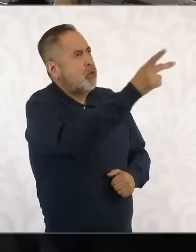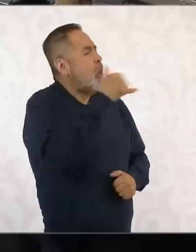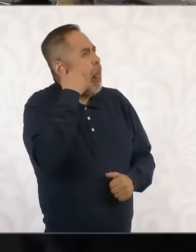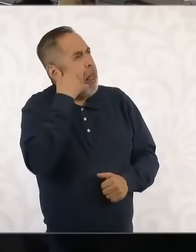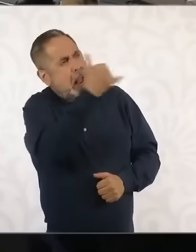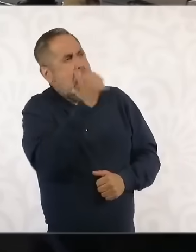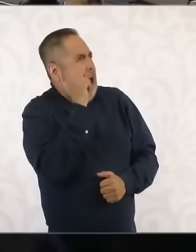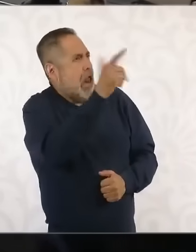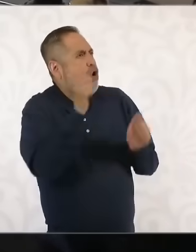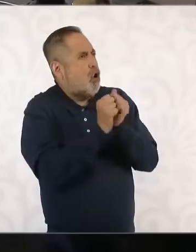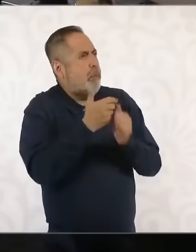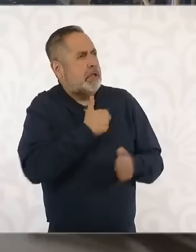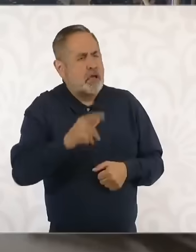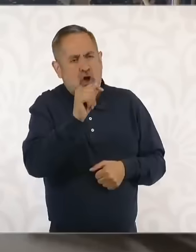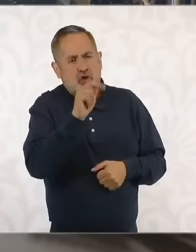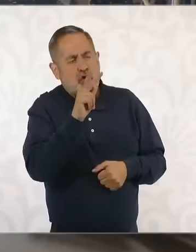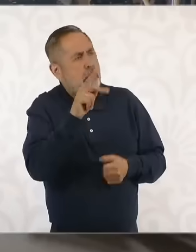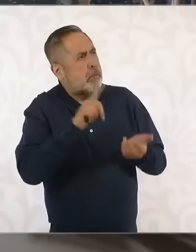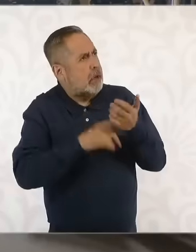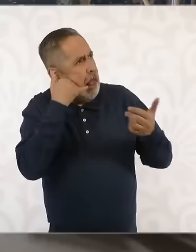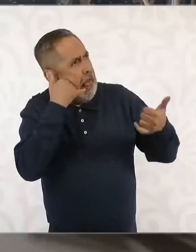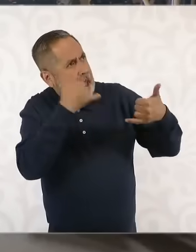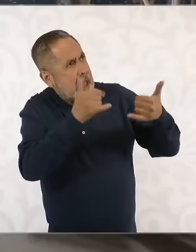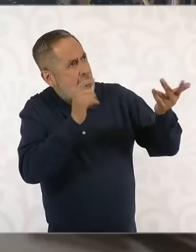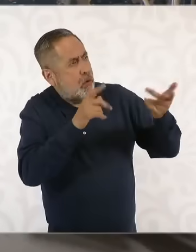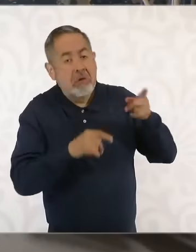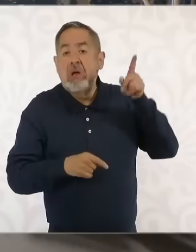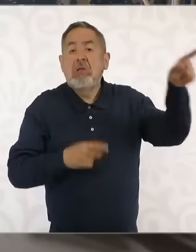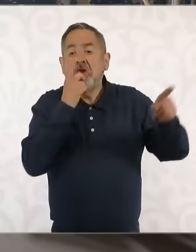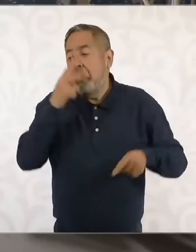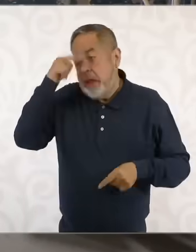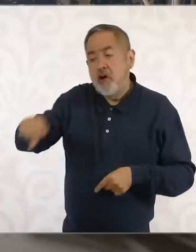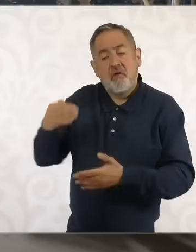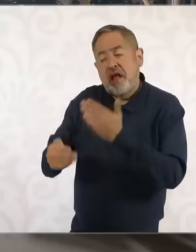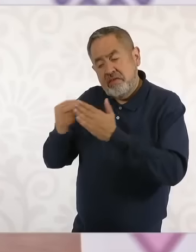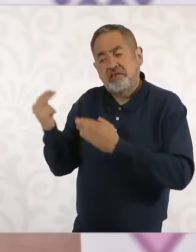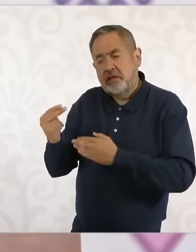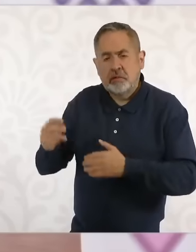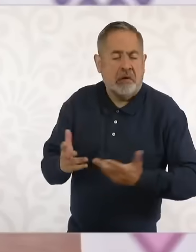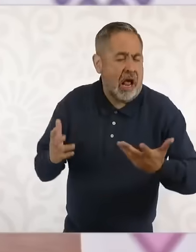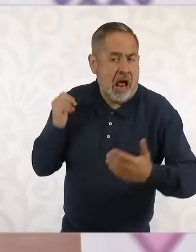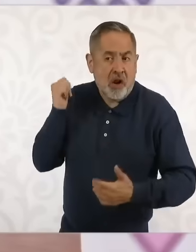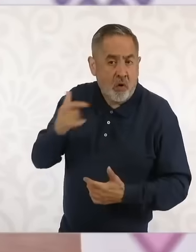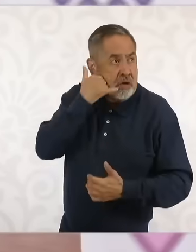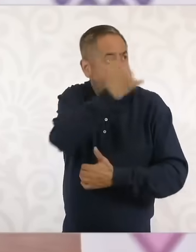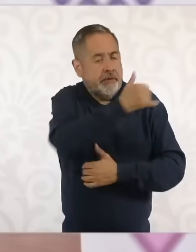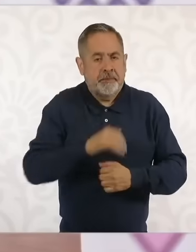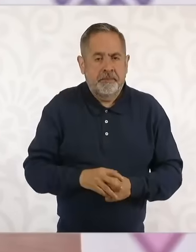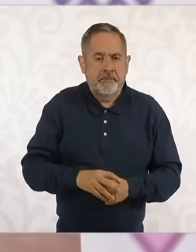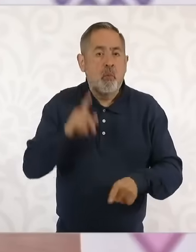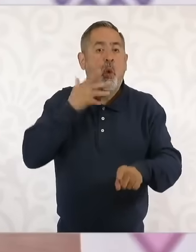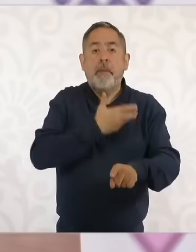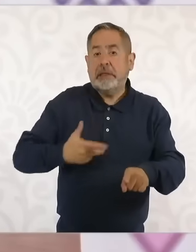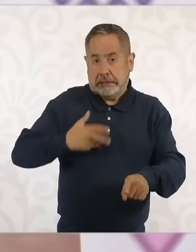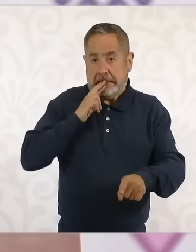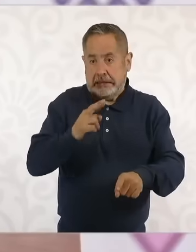incluso a raíz de la captura del presidente Maduro ha dicho que hay que hacer algo con México? Por ahora no tenemos pensado una llamada,